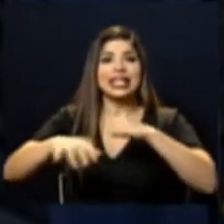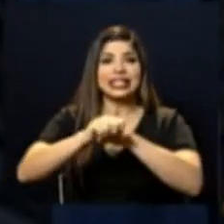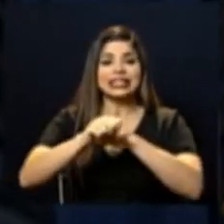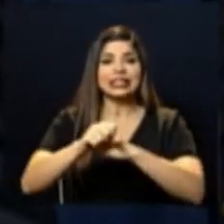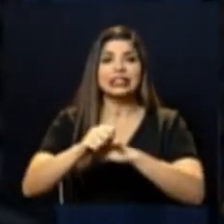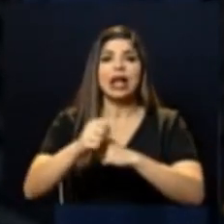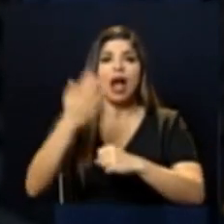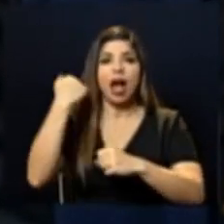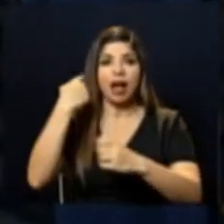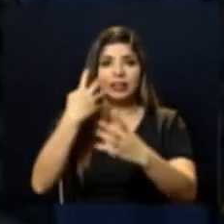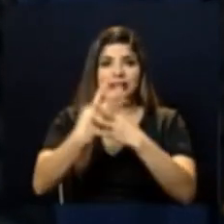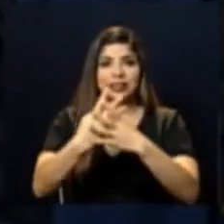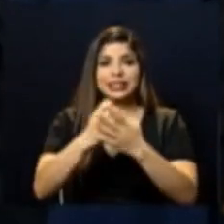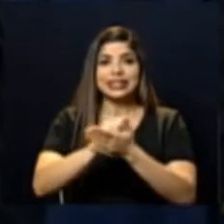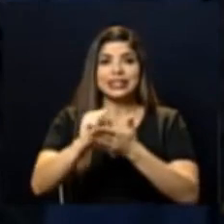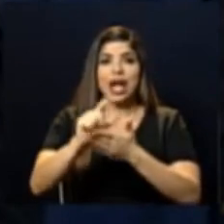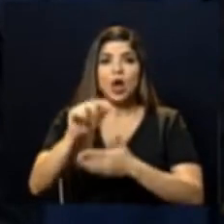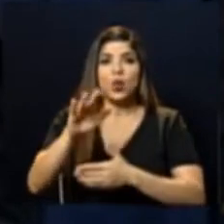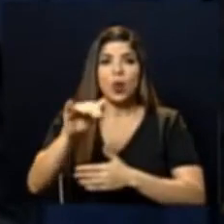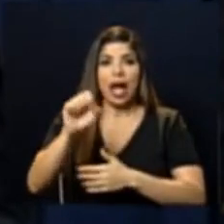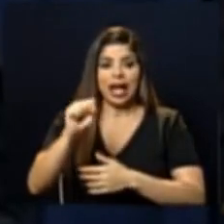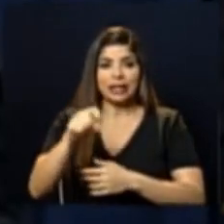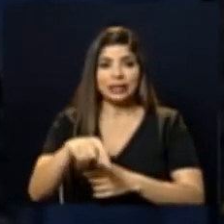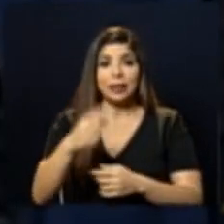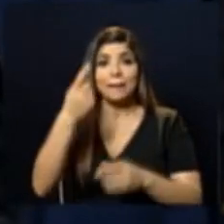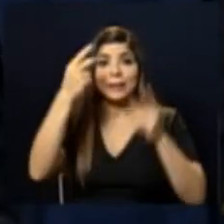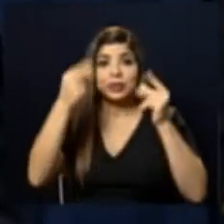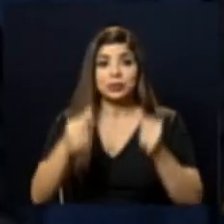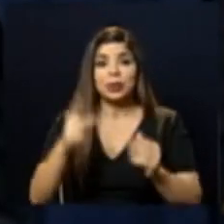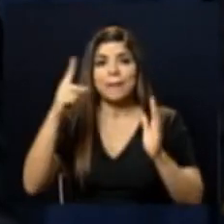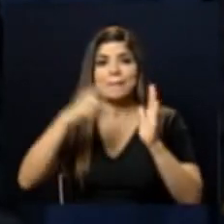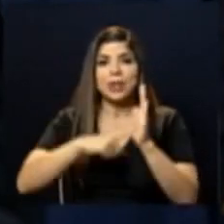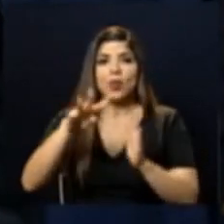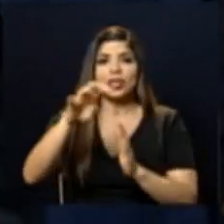presupuesto de más de 1.400 millones de colones.